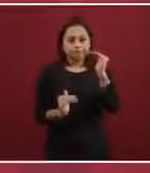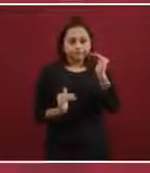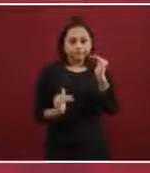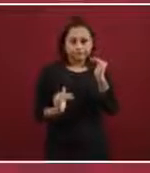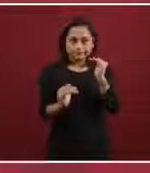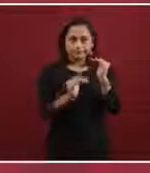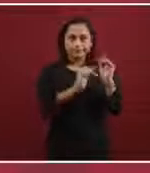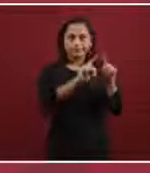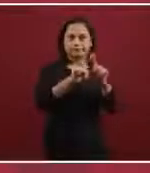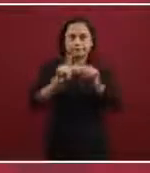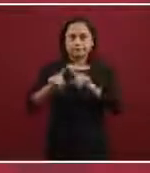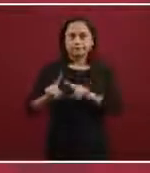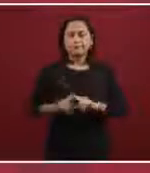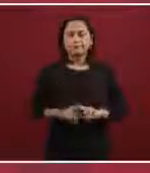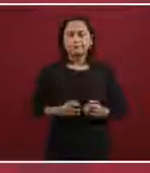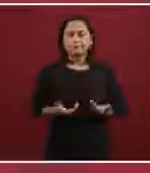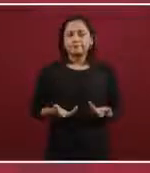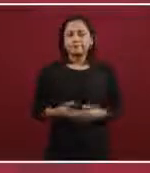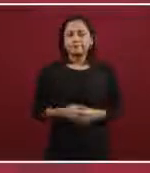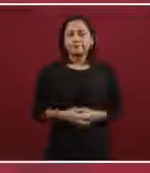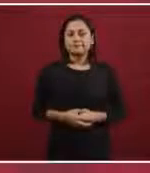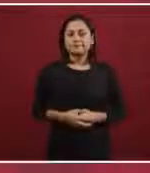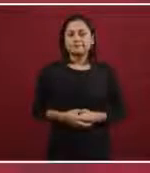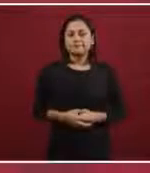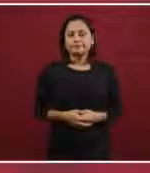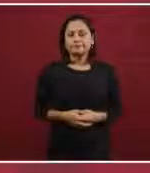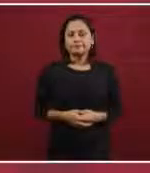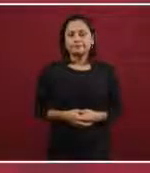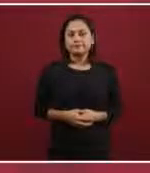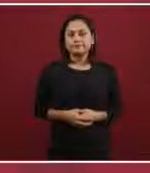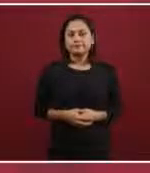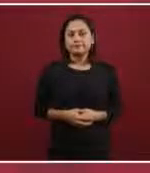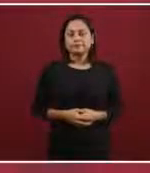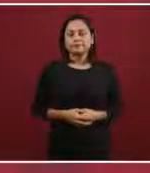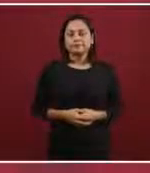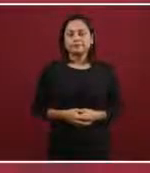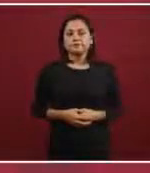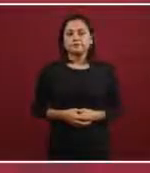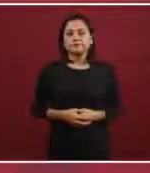el qué no haya conciencia